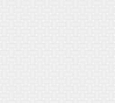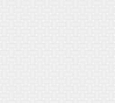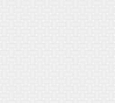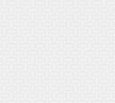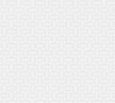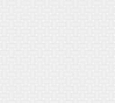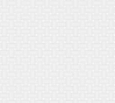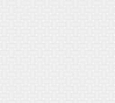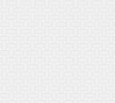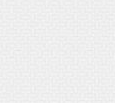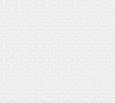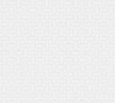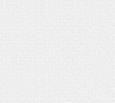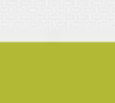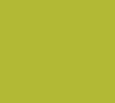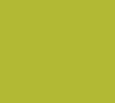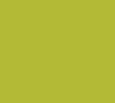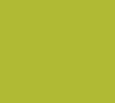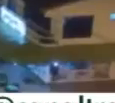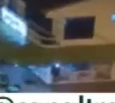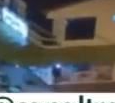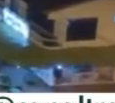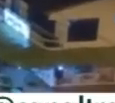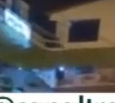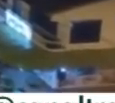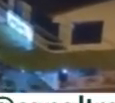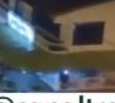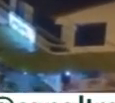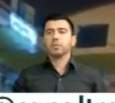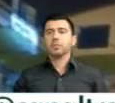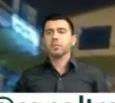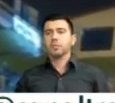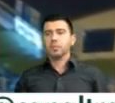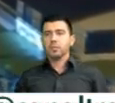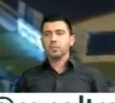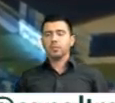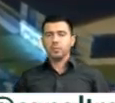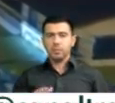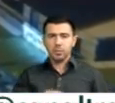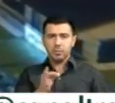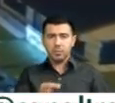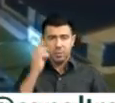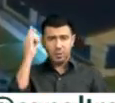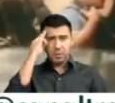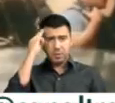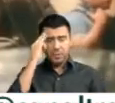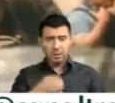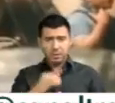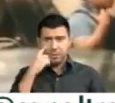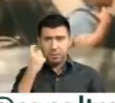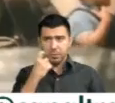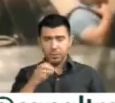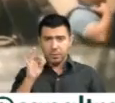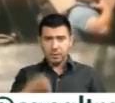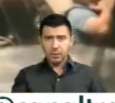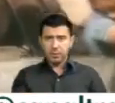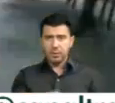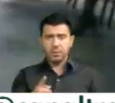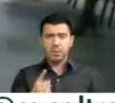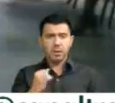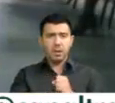ganando un tocón siendo en el municipio los patios varias medidas que buscan que la festividad de fin de año e